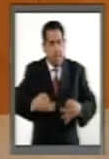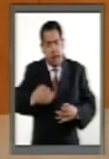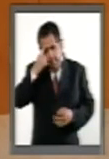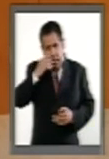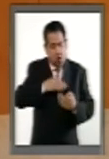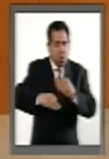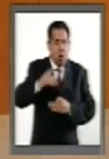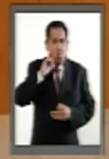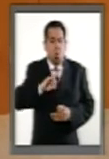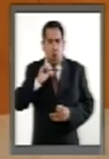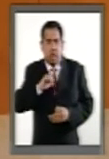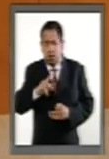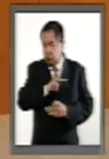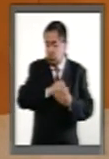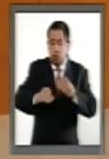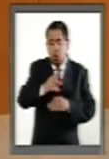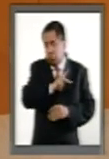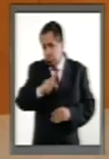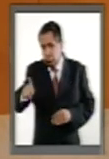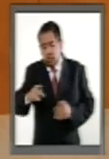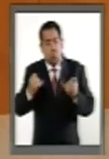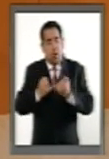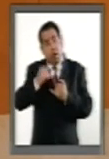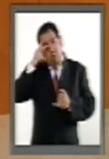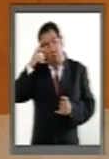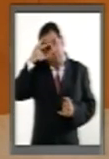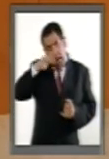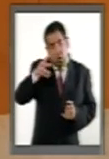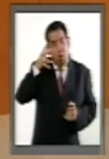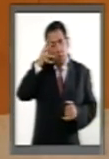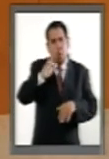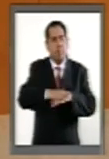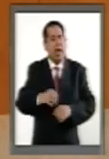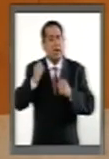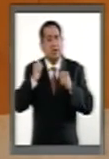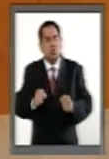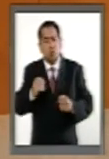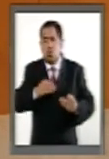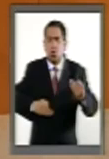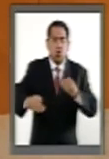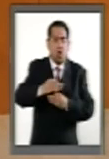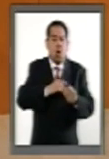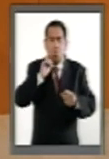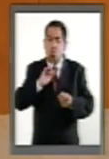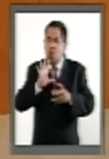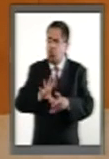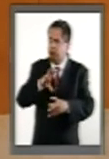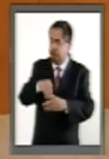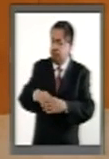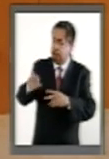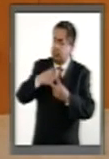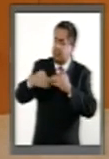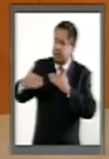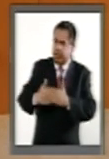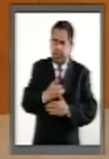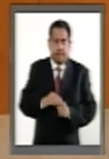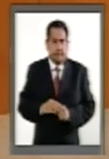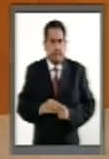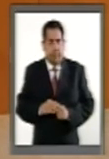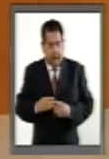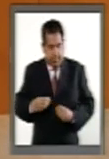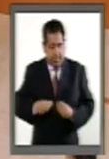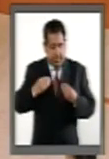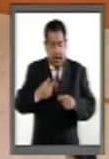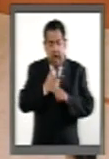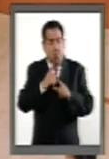mujeres. Debemos lograr que México sea un lugar seguro para quienes entran a él. Por la vida y la